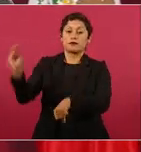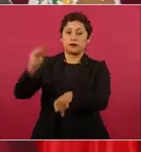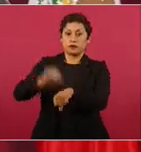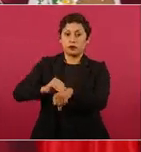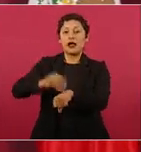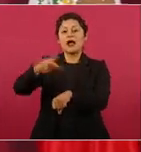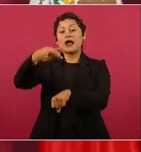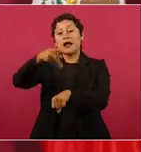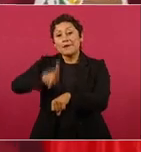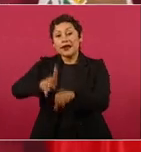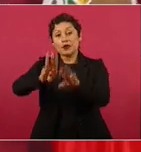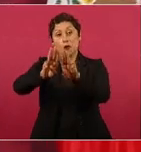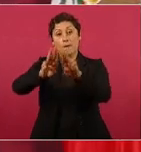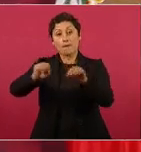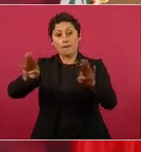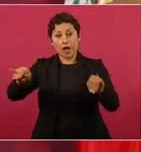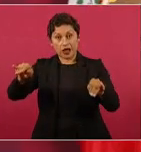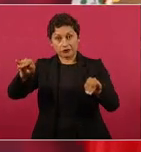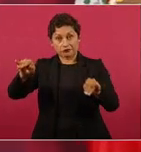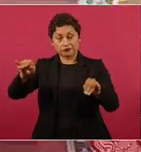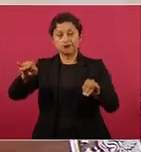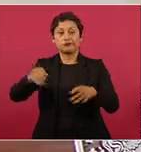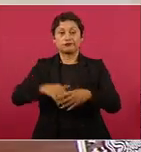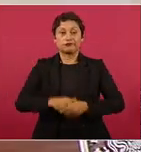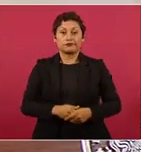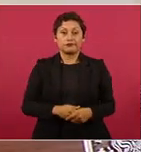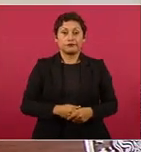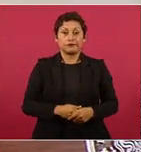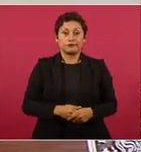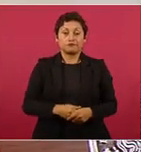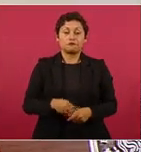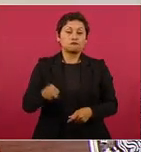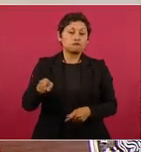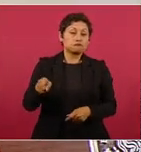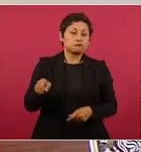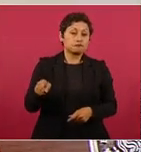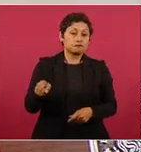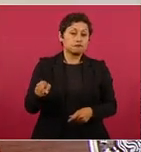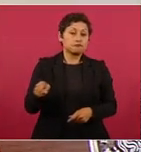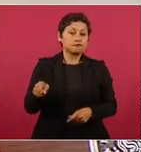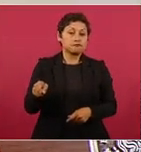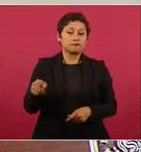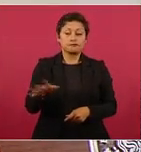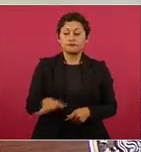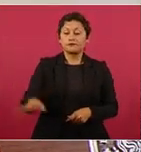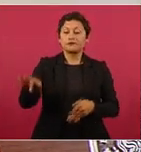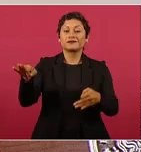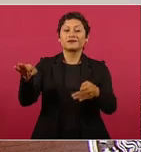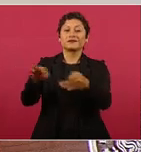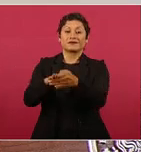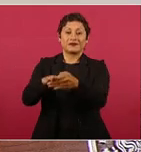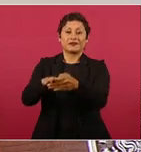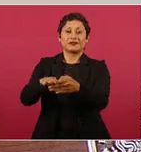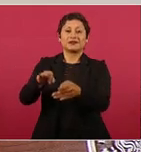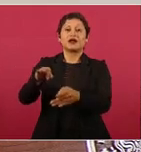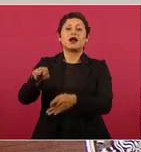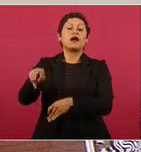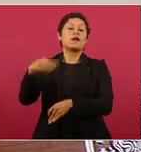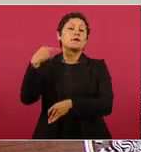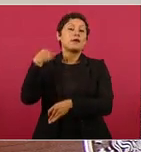marítimas, frente a Lerdo de Tejada,